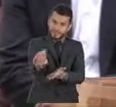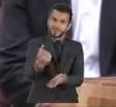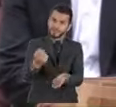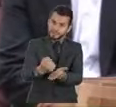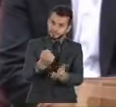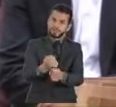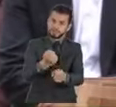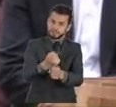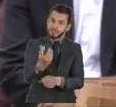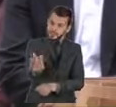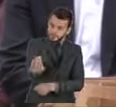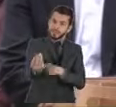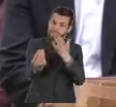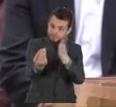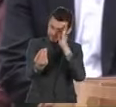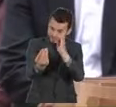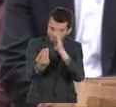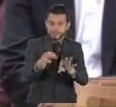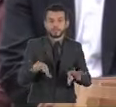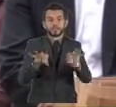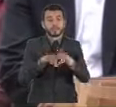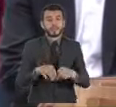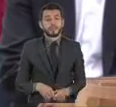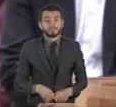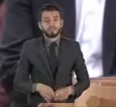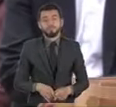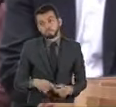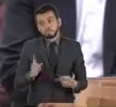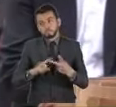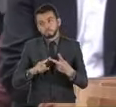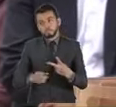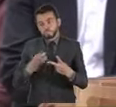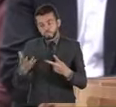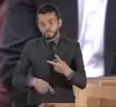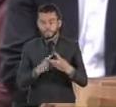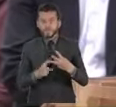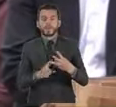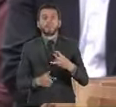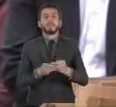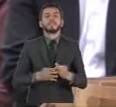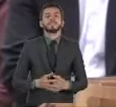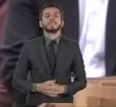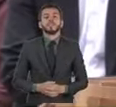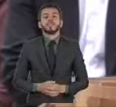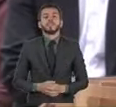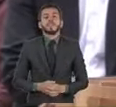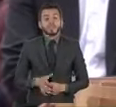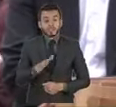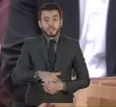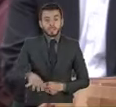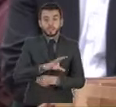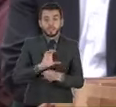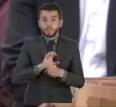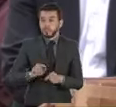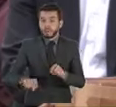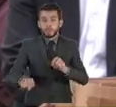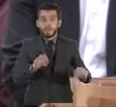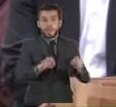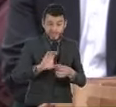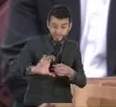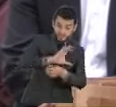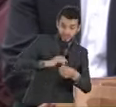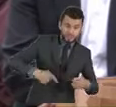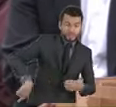ahí hacemos nuestro primer gran aporte a esta alianza. El segundo es que también entendemos que las ciudades son espacios de